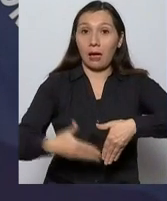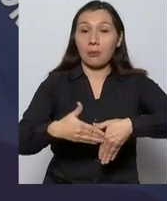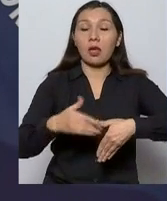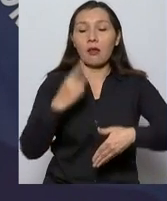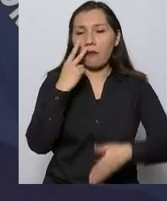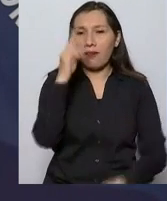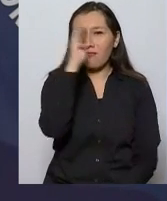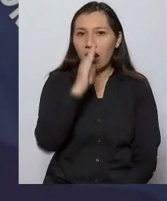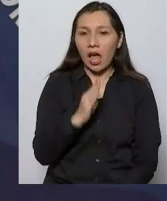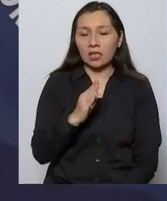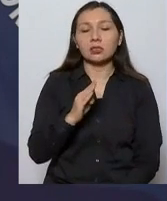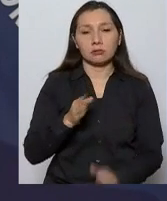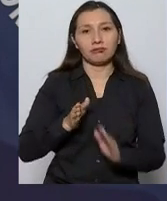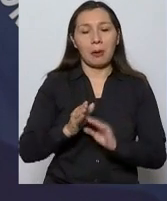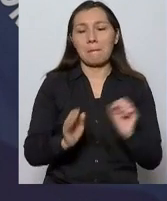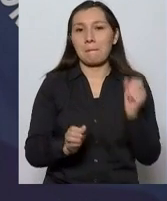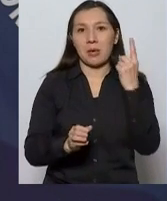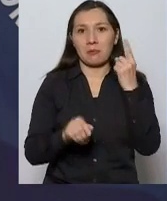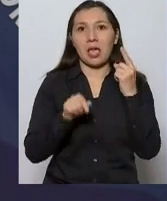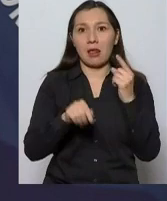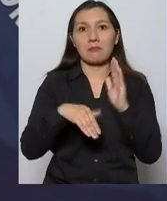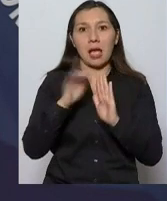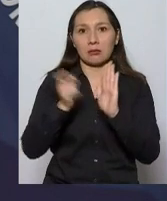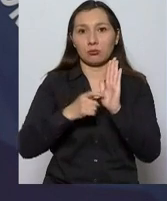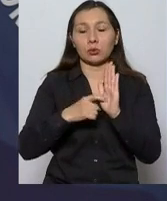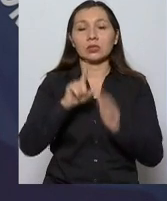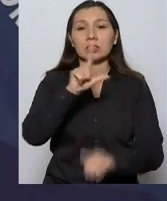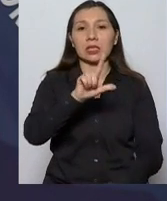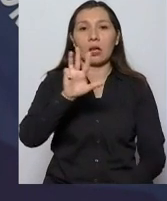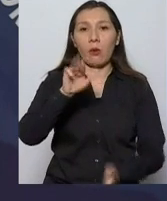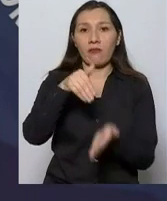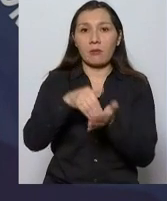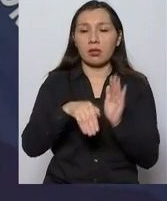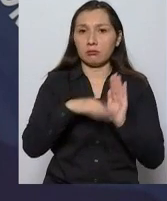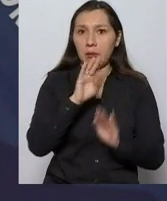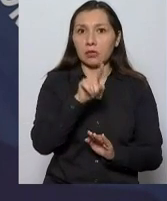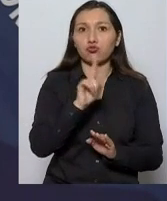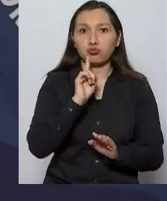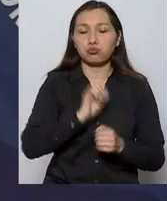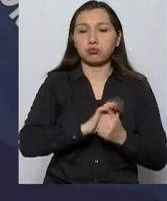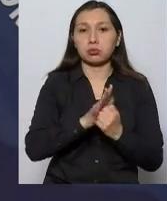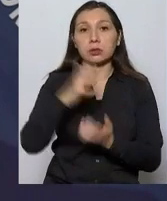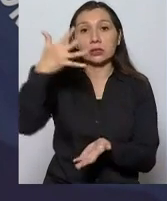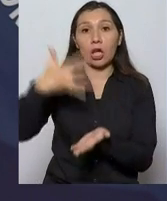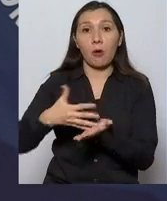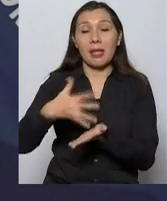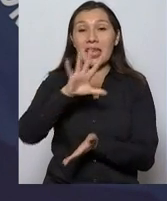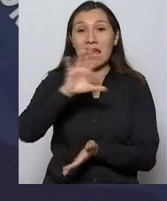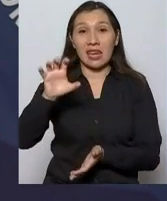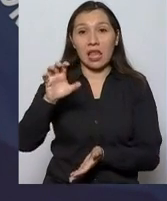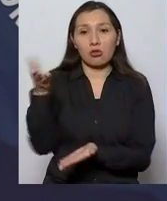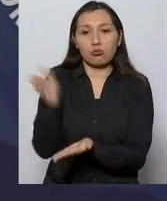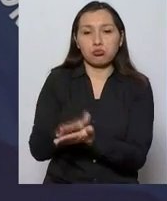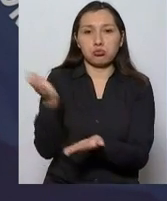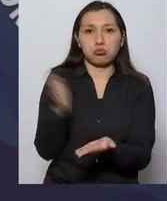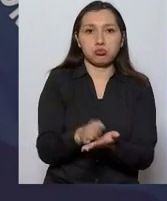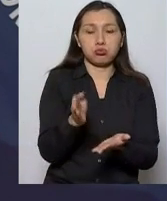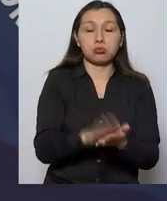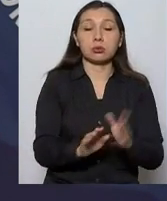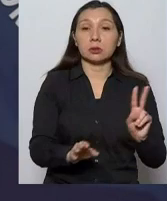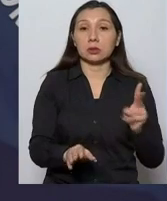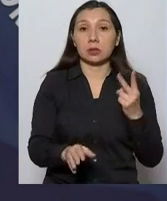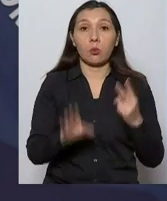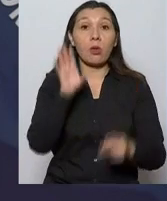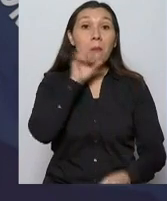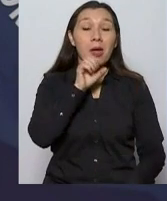como Brasil sigue teniendo el mayor número de casos, con más de 79.000 casos, con 5.500 fallecidos. En segundo